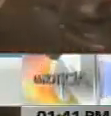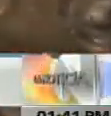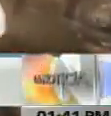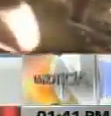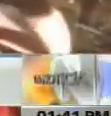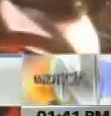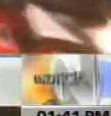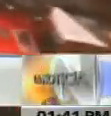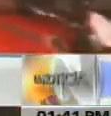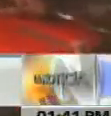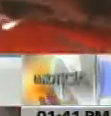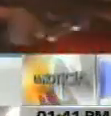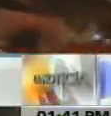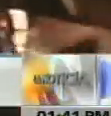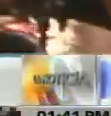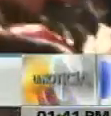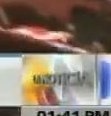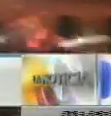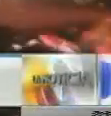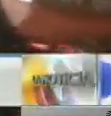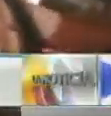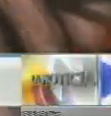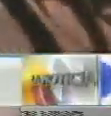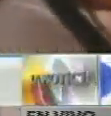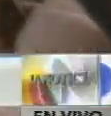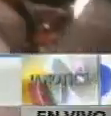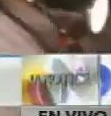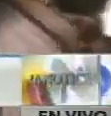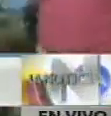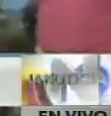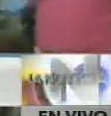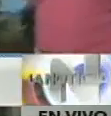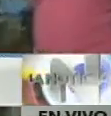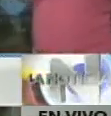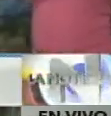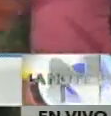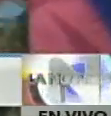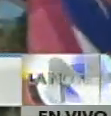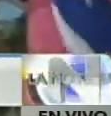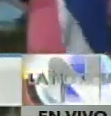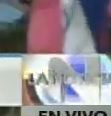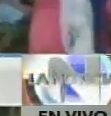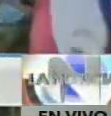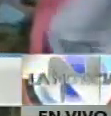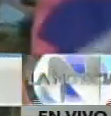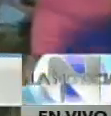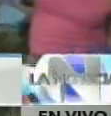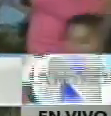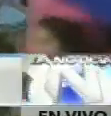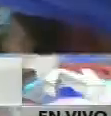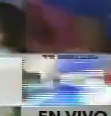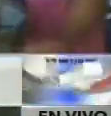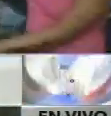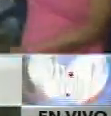como resultado de la reconciliación, y la reconciliación como resultado del convencimiento.